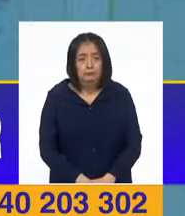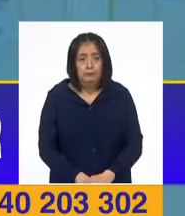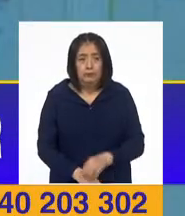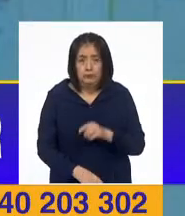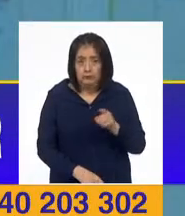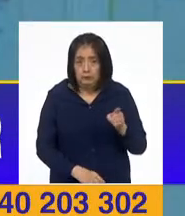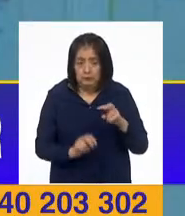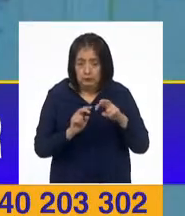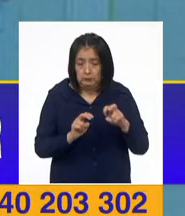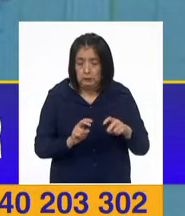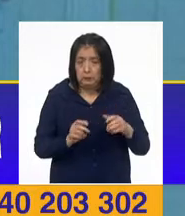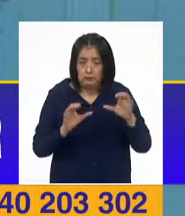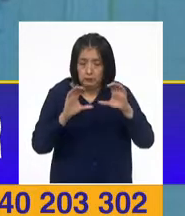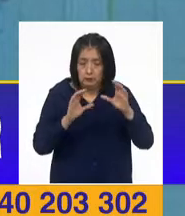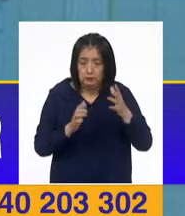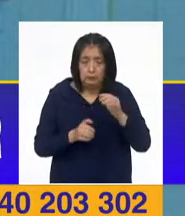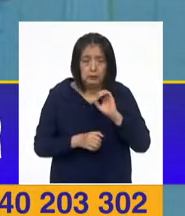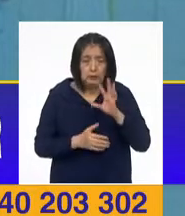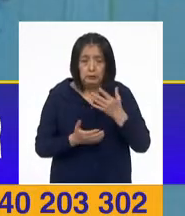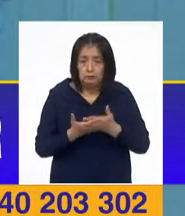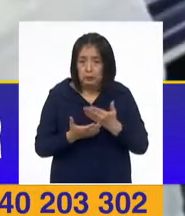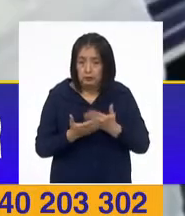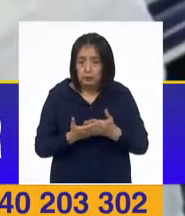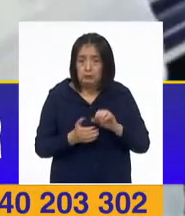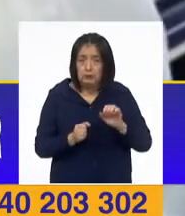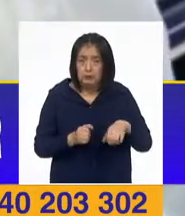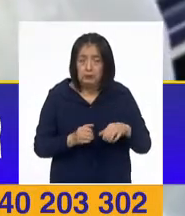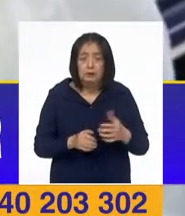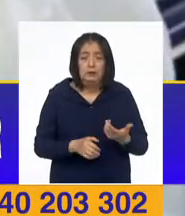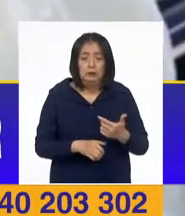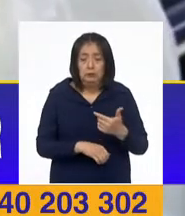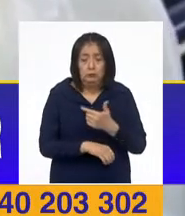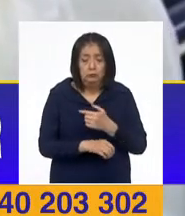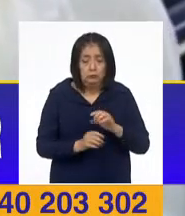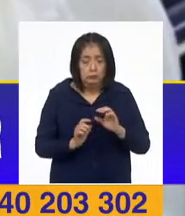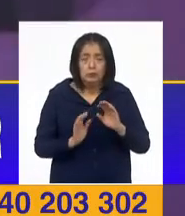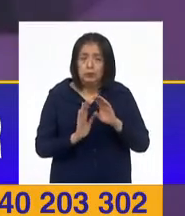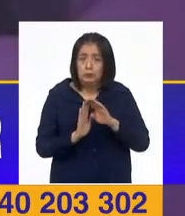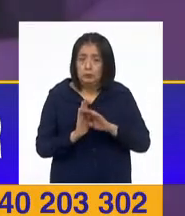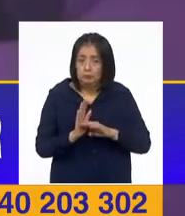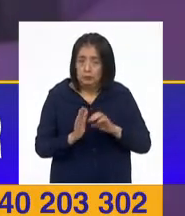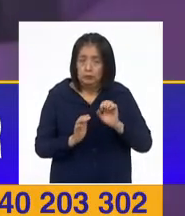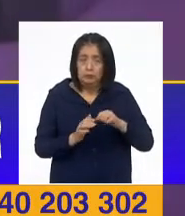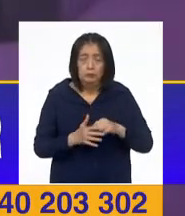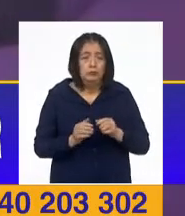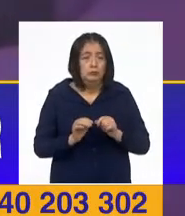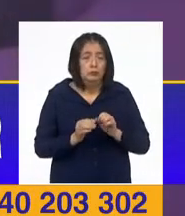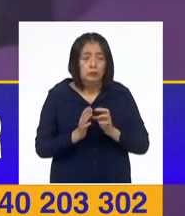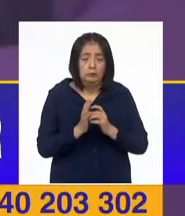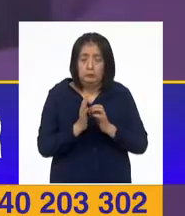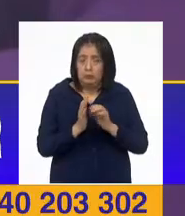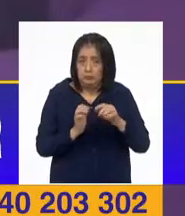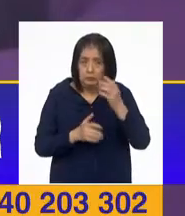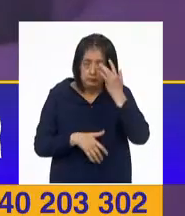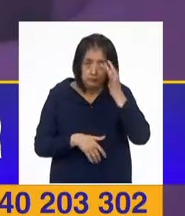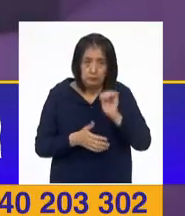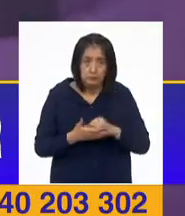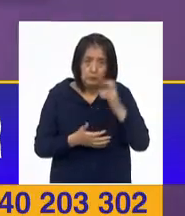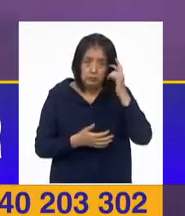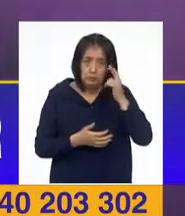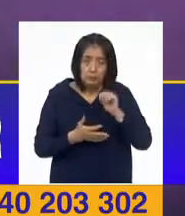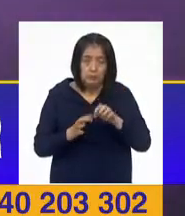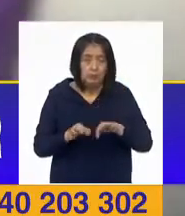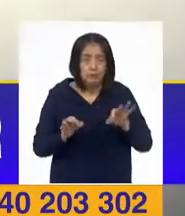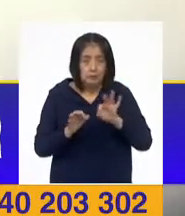Con este estudio, los científicos demuestran que el medicamento anti-COVID disminuye en gran medida la carga viral de la enfermedad. Por eso, la